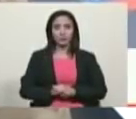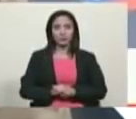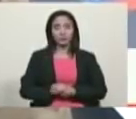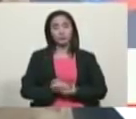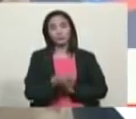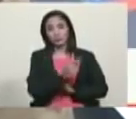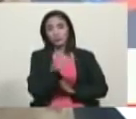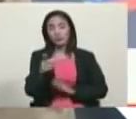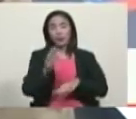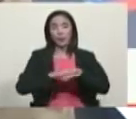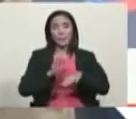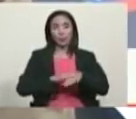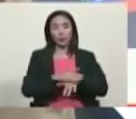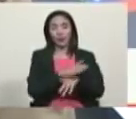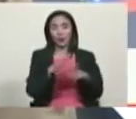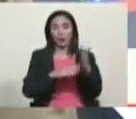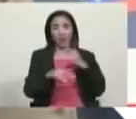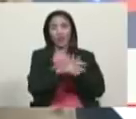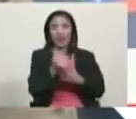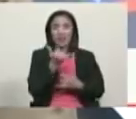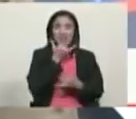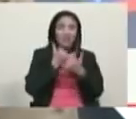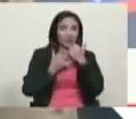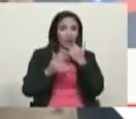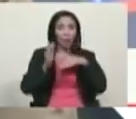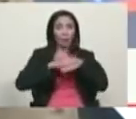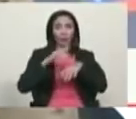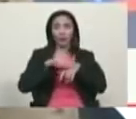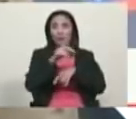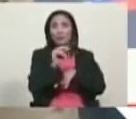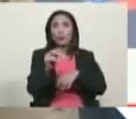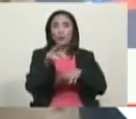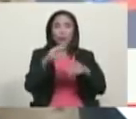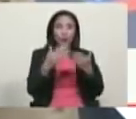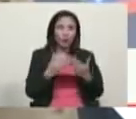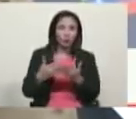producto de su cobardía, pues, de no estudiar.